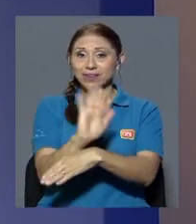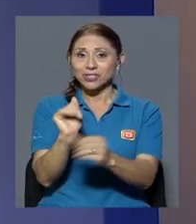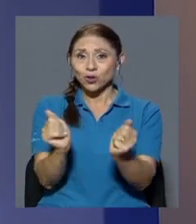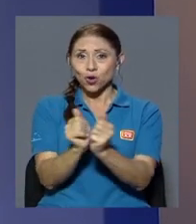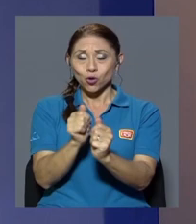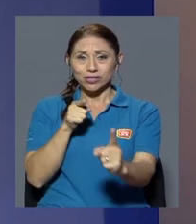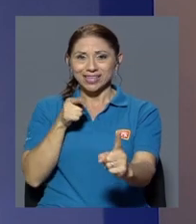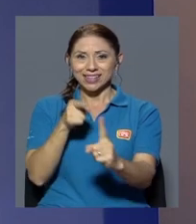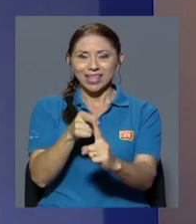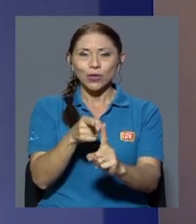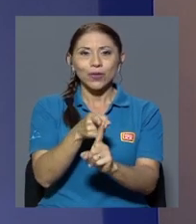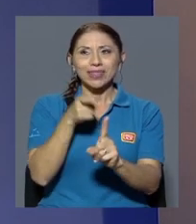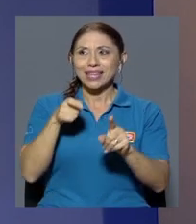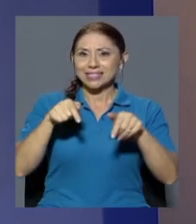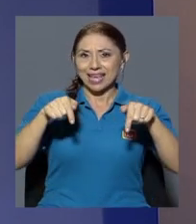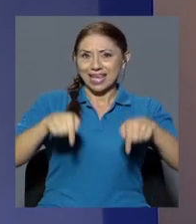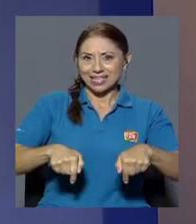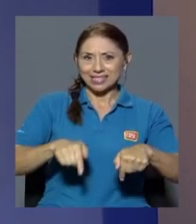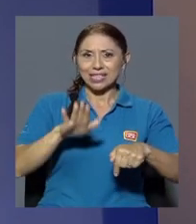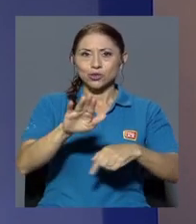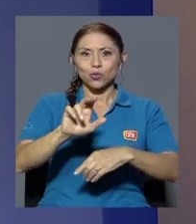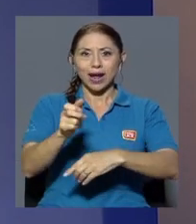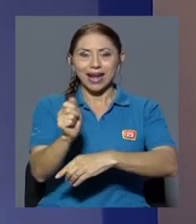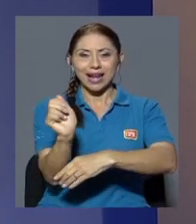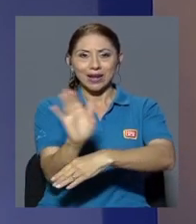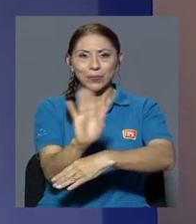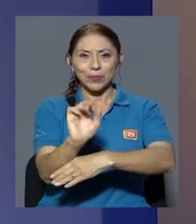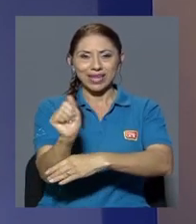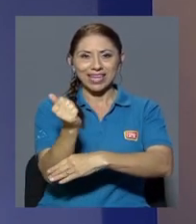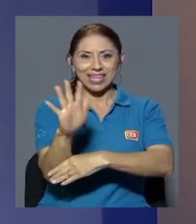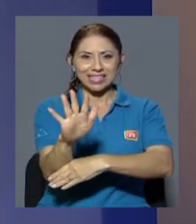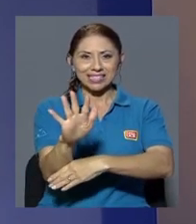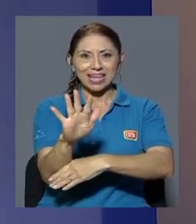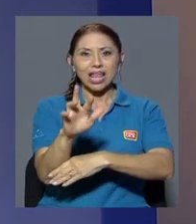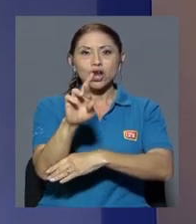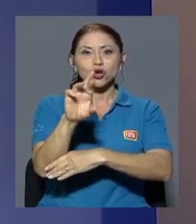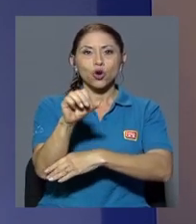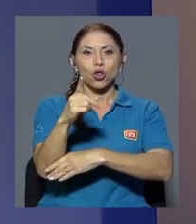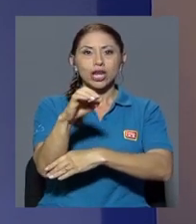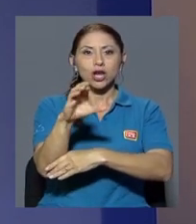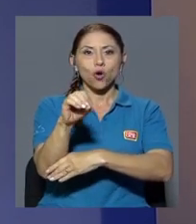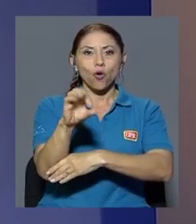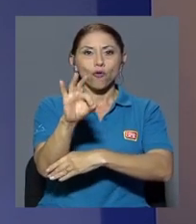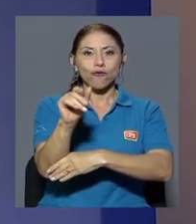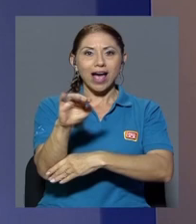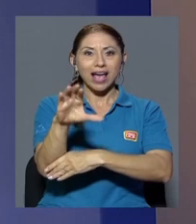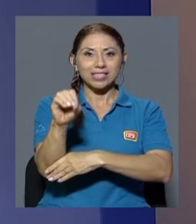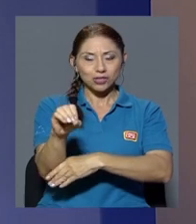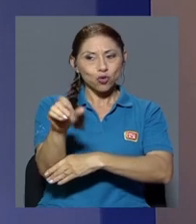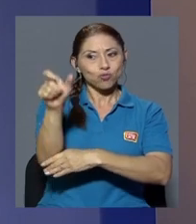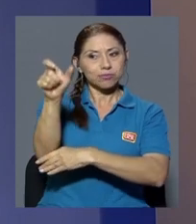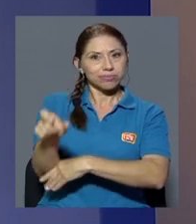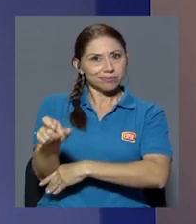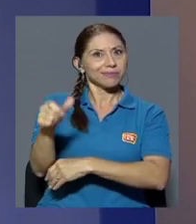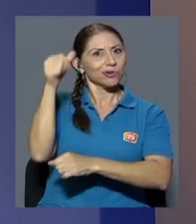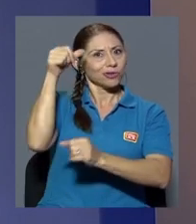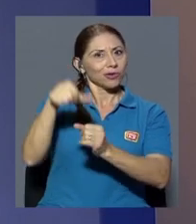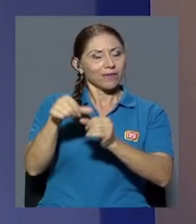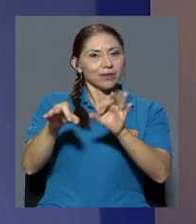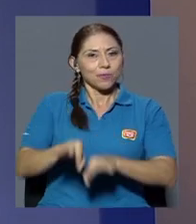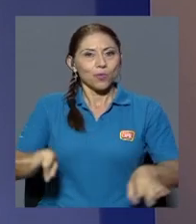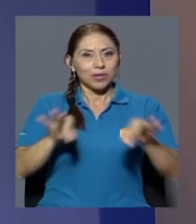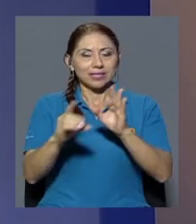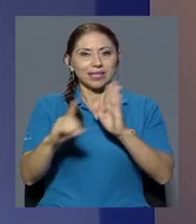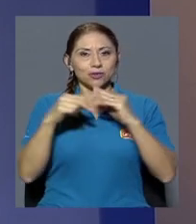sentido desde este su canal 15 donde rodrigo facio nos recordaba la importancia de los derechos